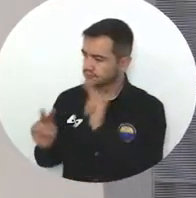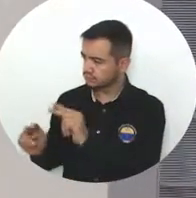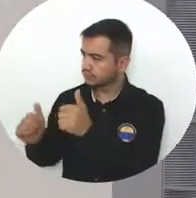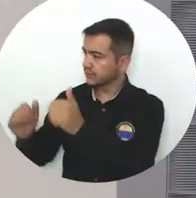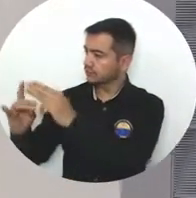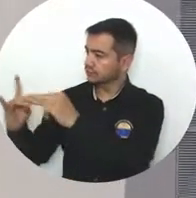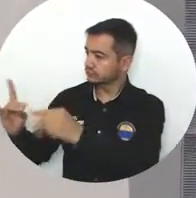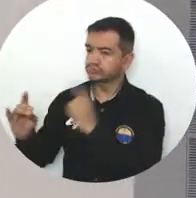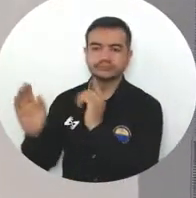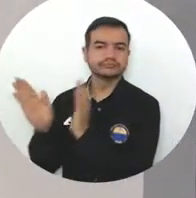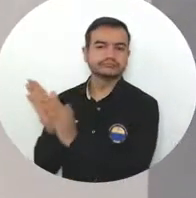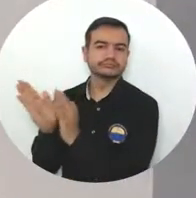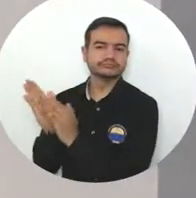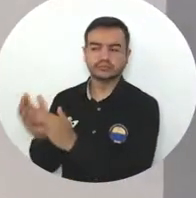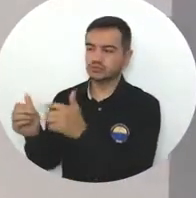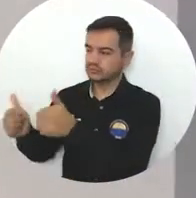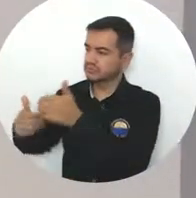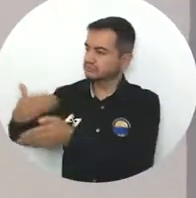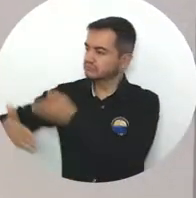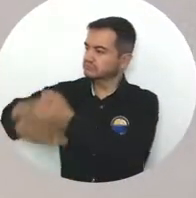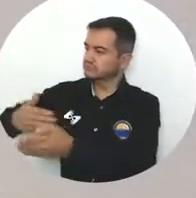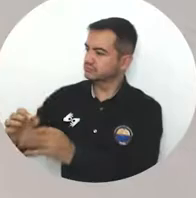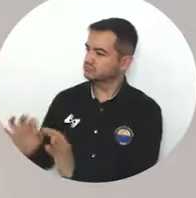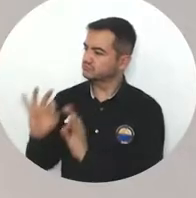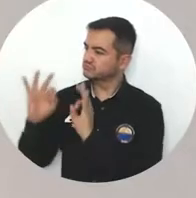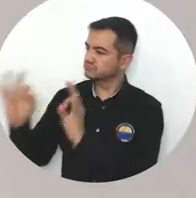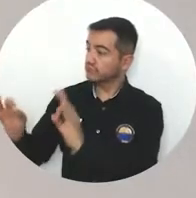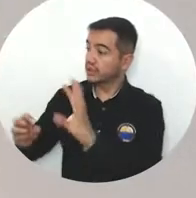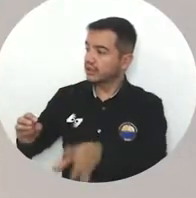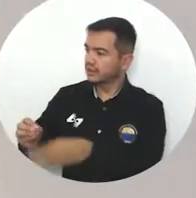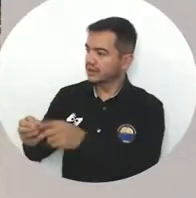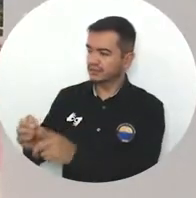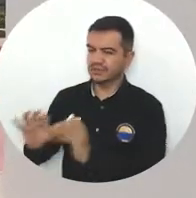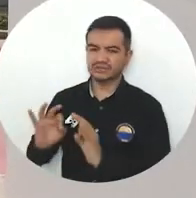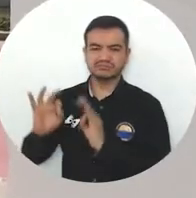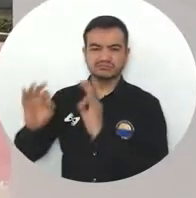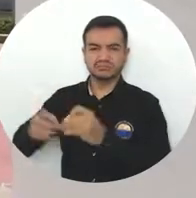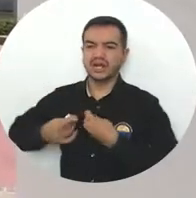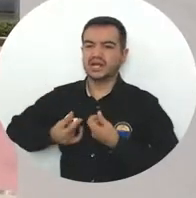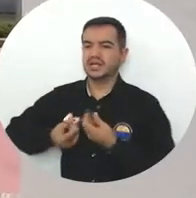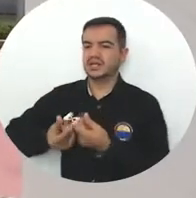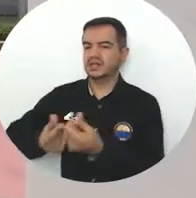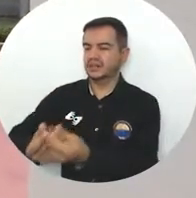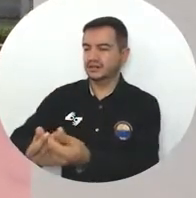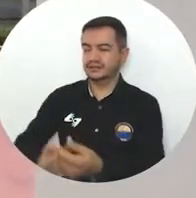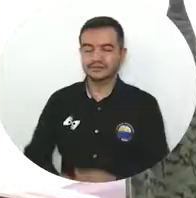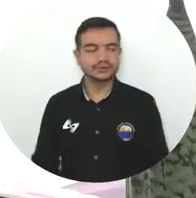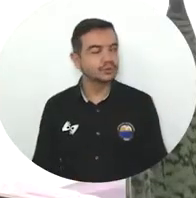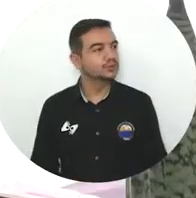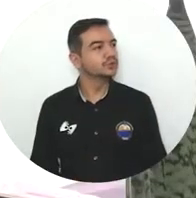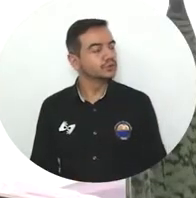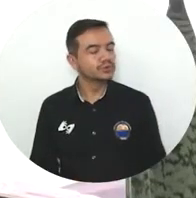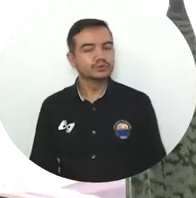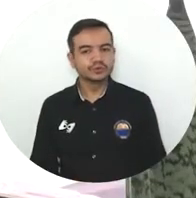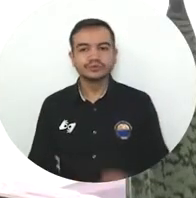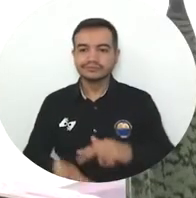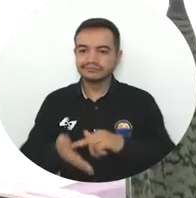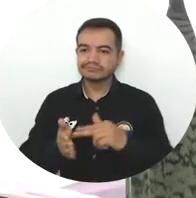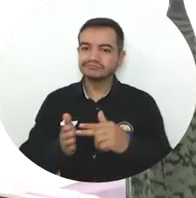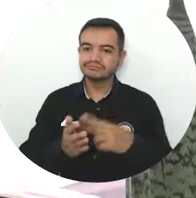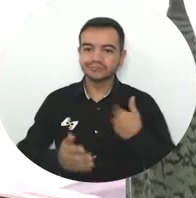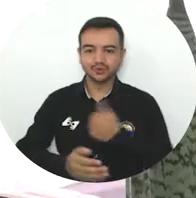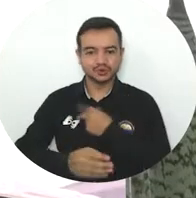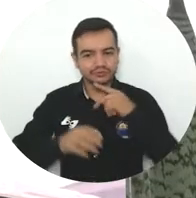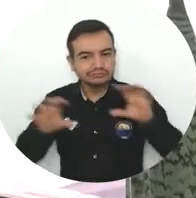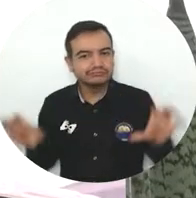en todos los procesos y que hemos cumplido con eficiencia en los trámites que había que hacer. Estamos haciendo las cosas como